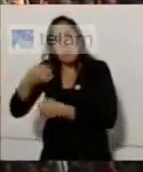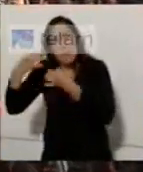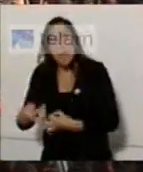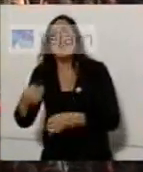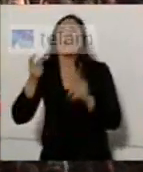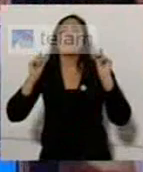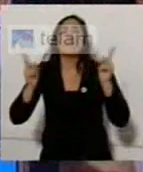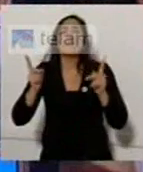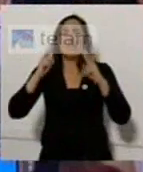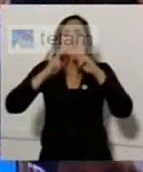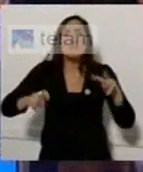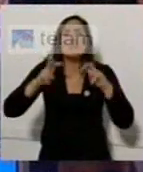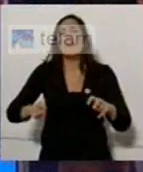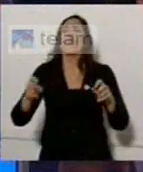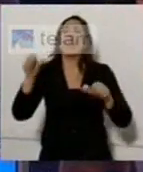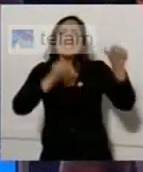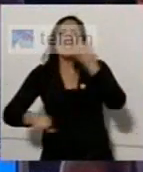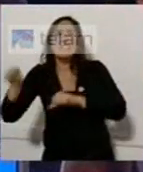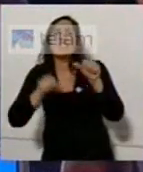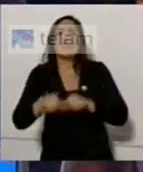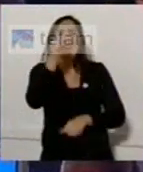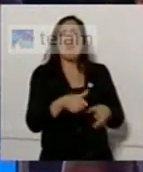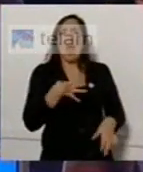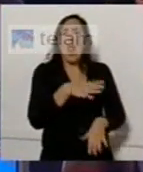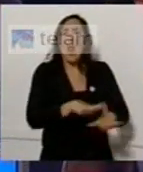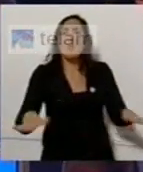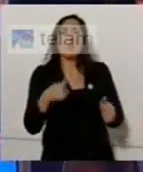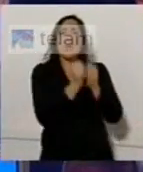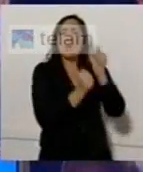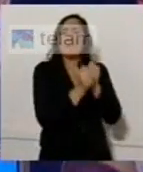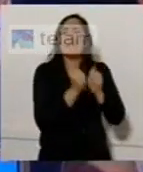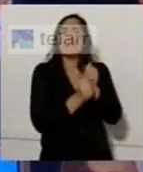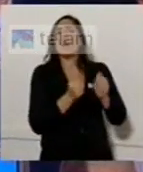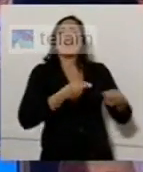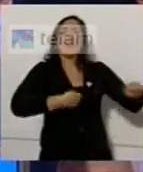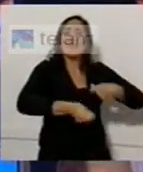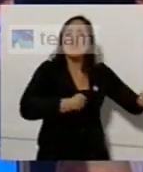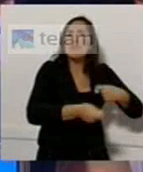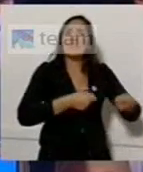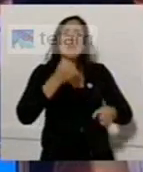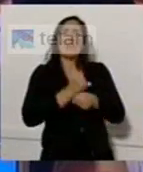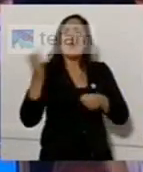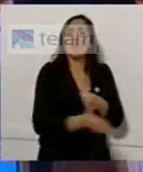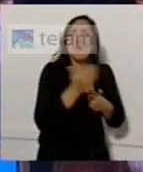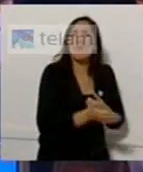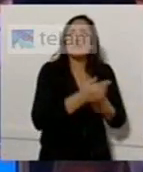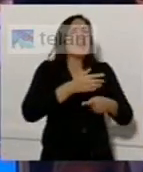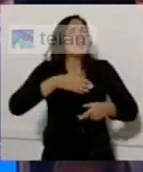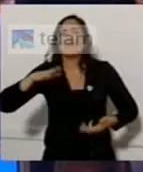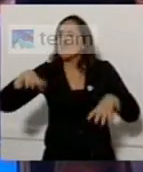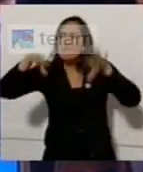investigadores, docentes, alumnos, trabajadores, empresarios, comerciantes, productores, todos,